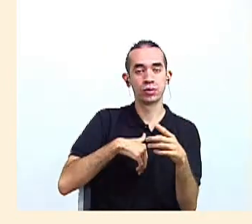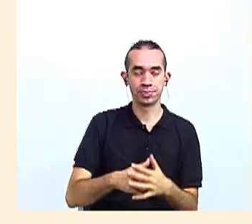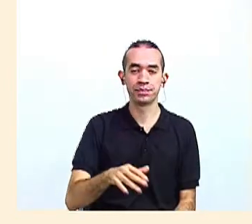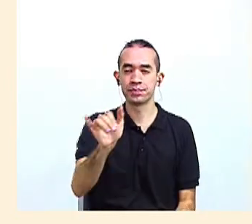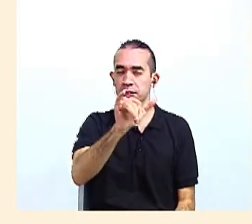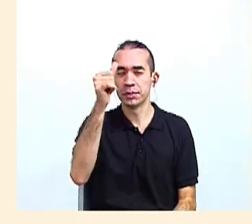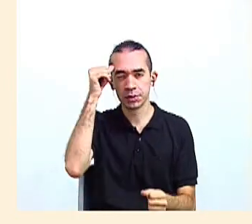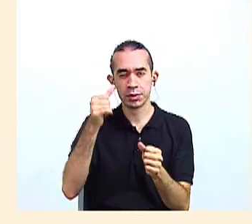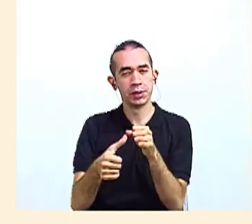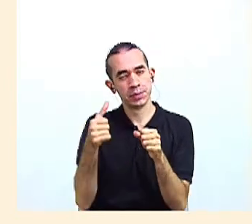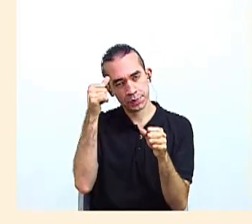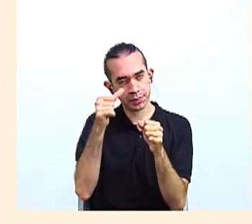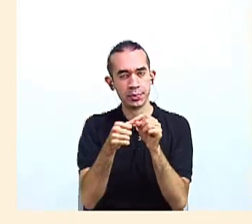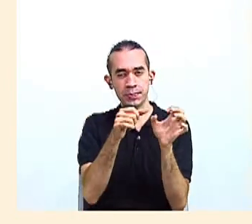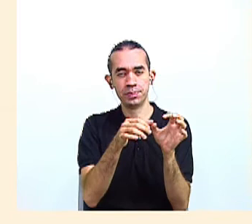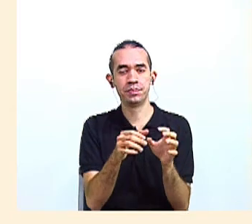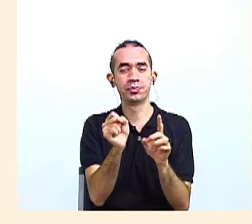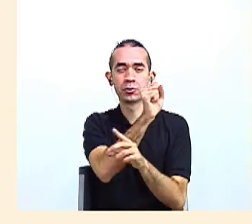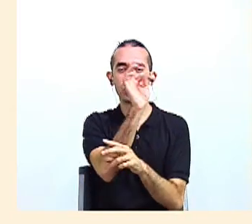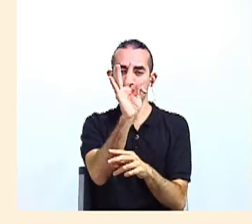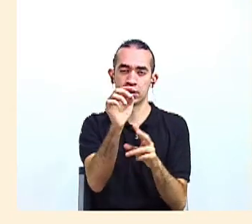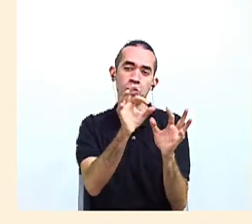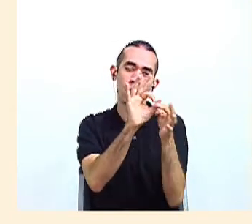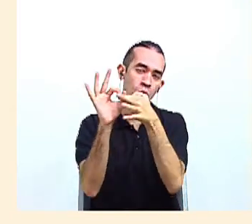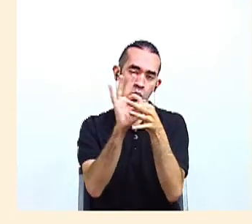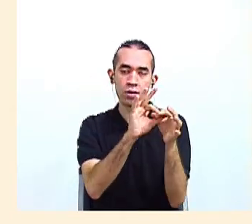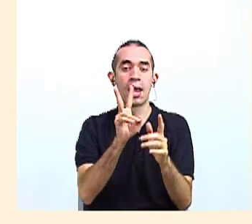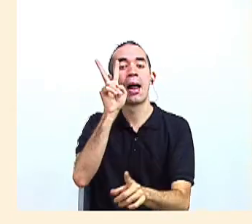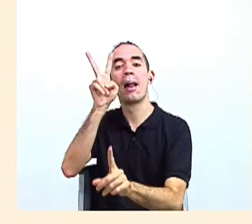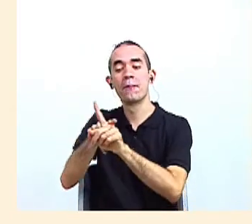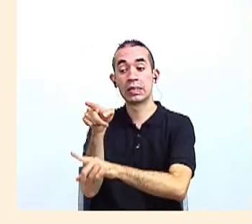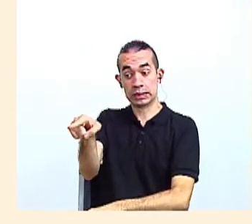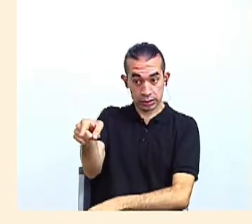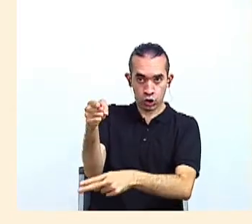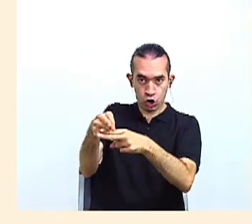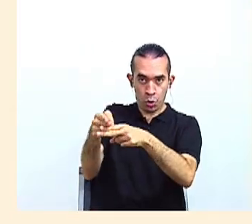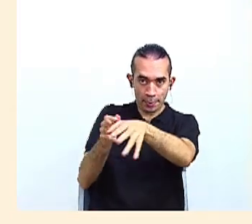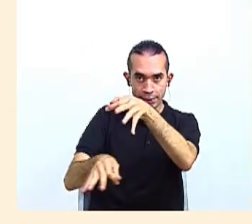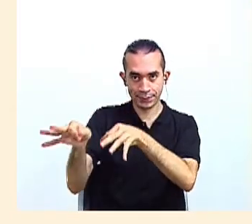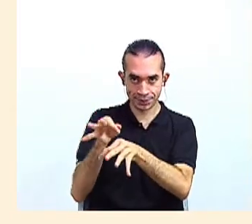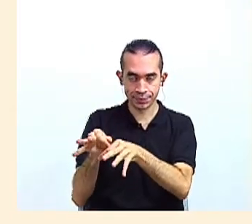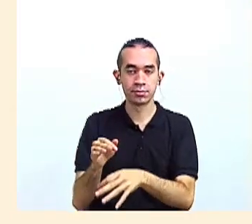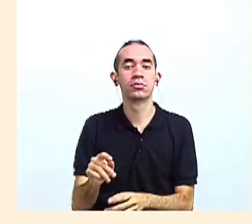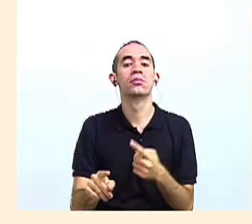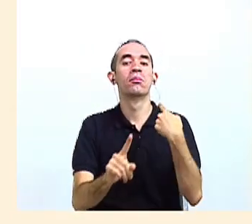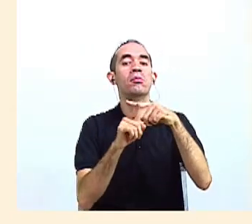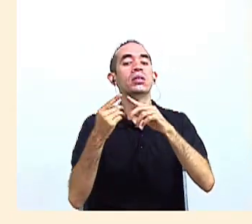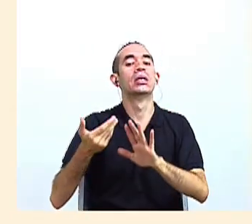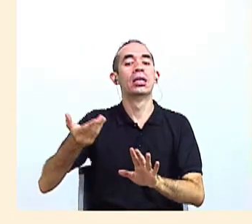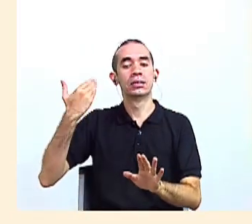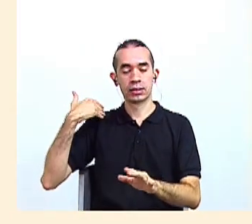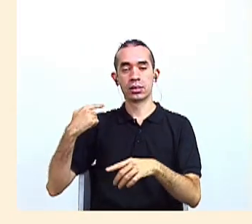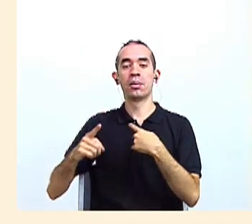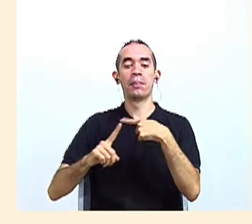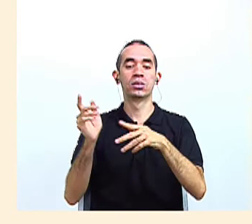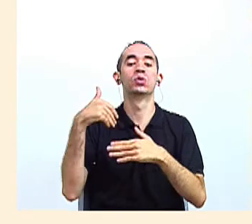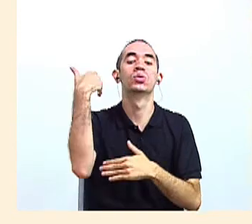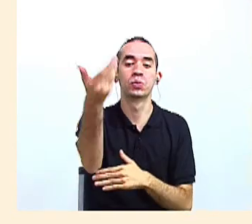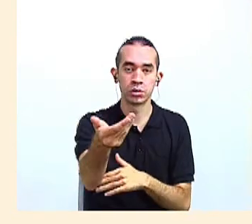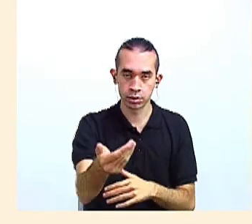Recordemos también que la concordancia nominal abarca el pronombre con su antecedente y su